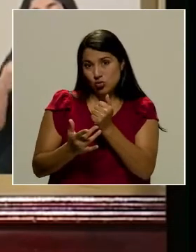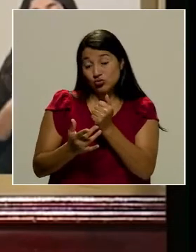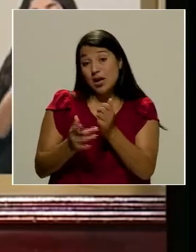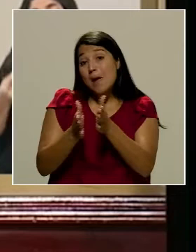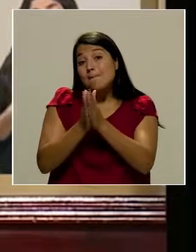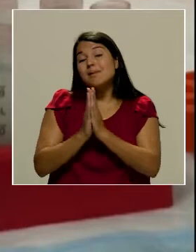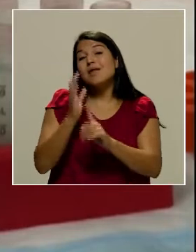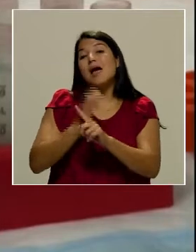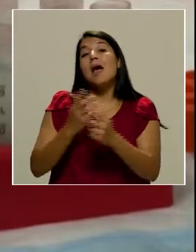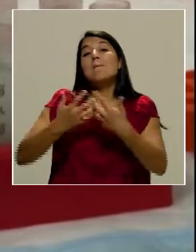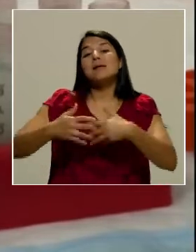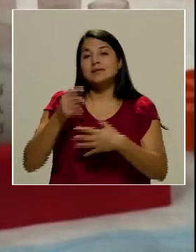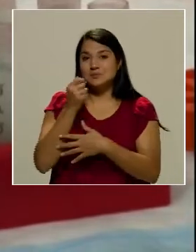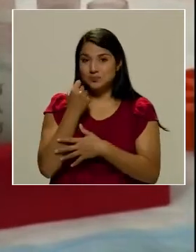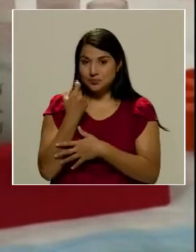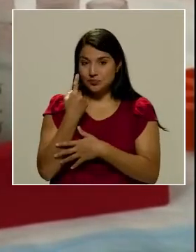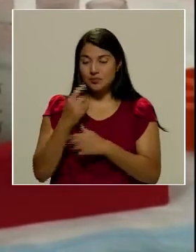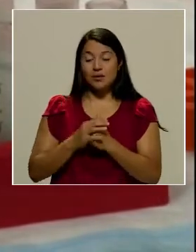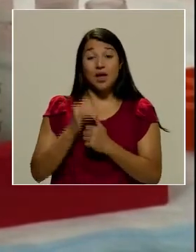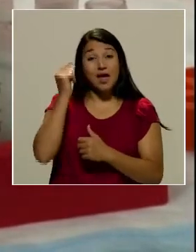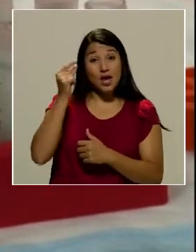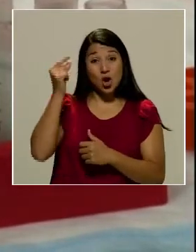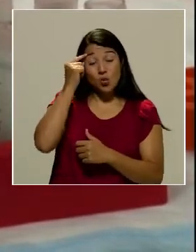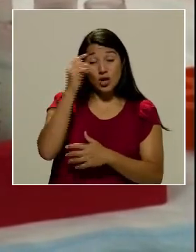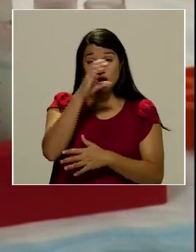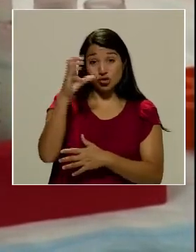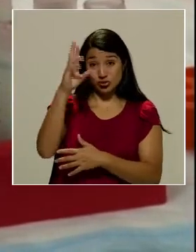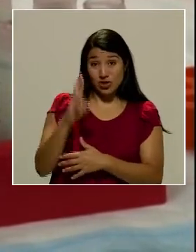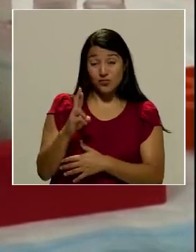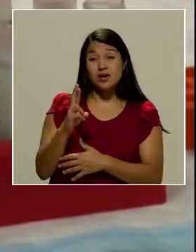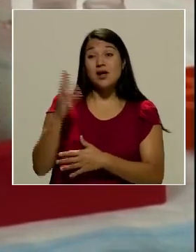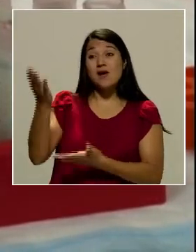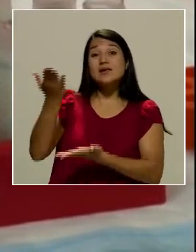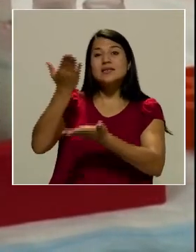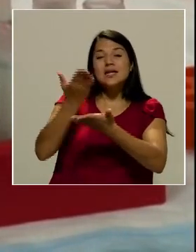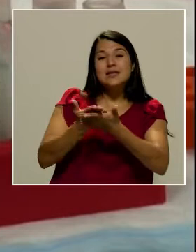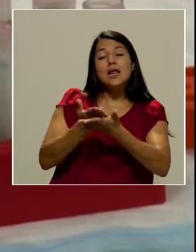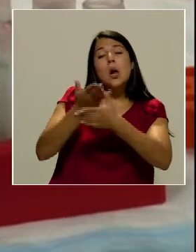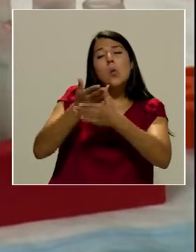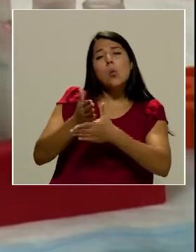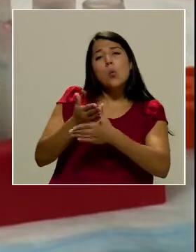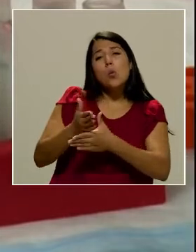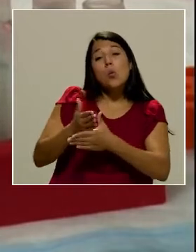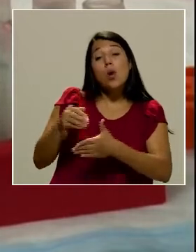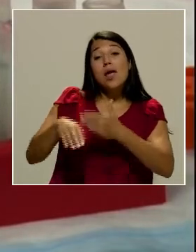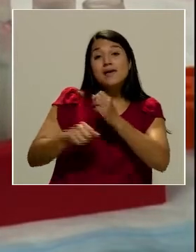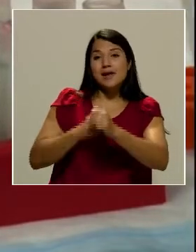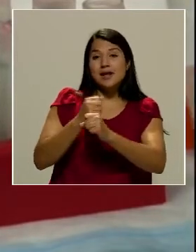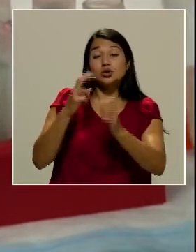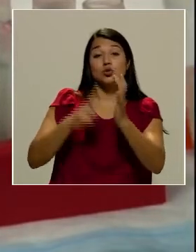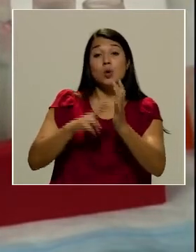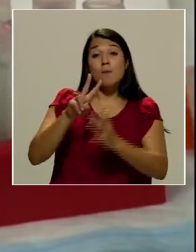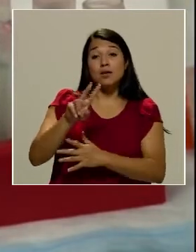productos que entreguen. A petición del gobierno costarricense, las entregas se realizarán progresivamente durante el 2021, iniciando en el